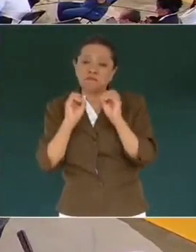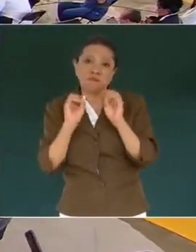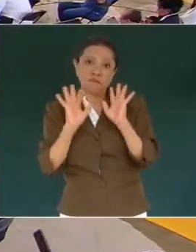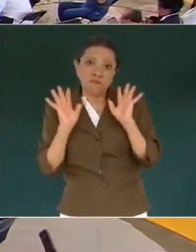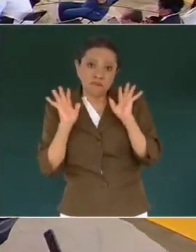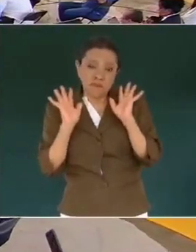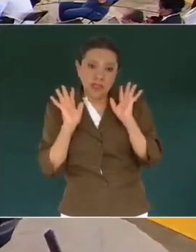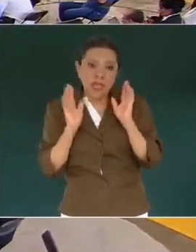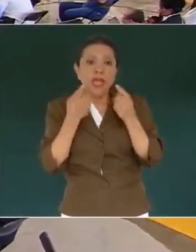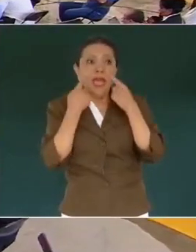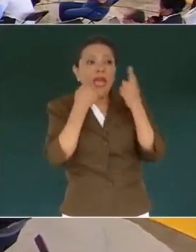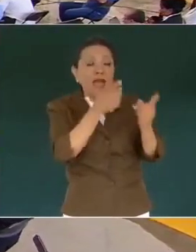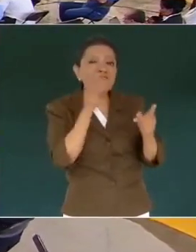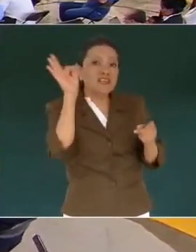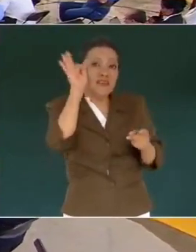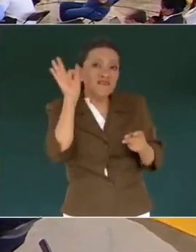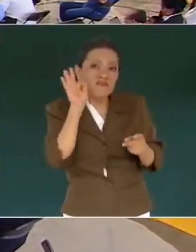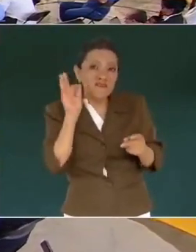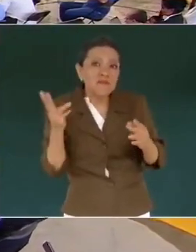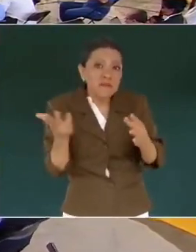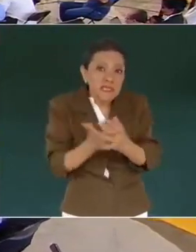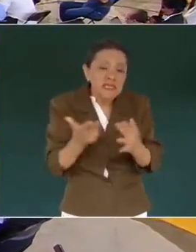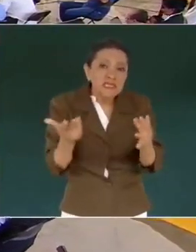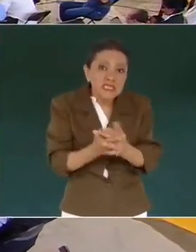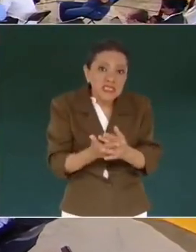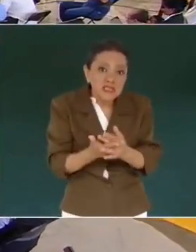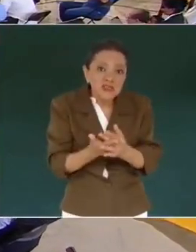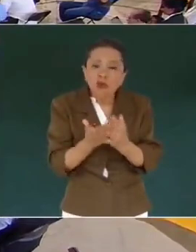A ver, feminicidio.